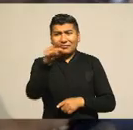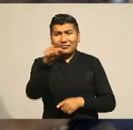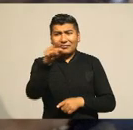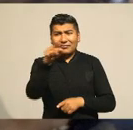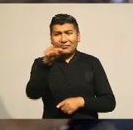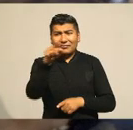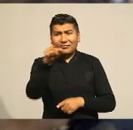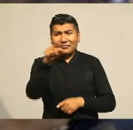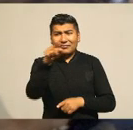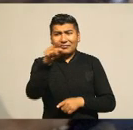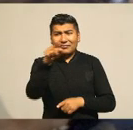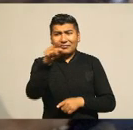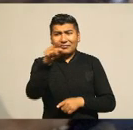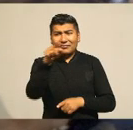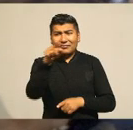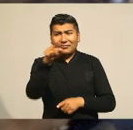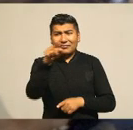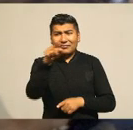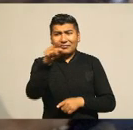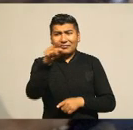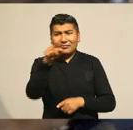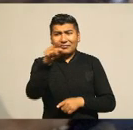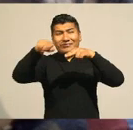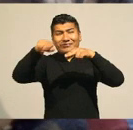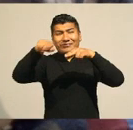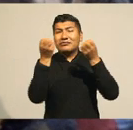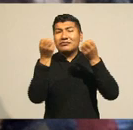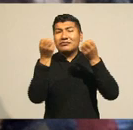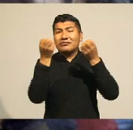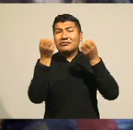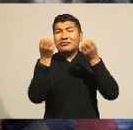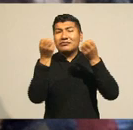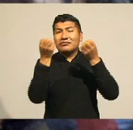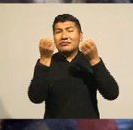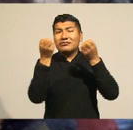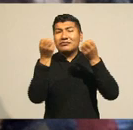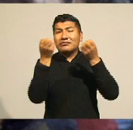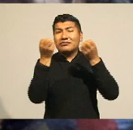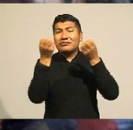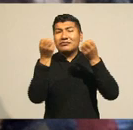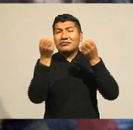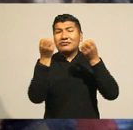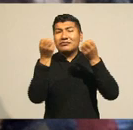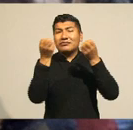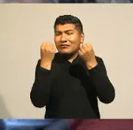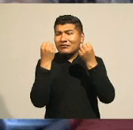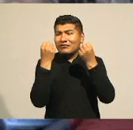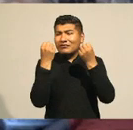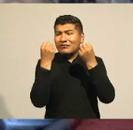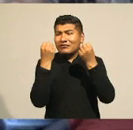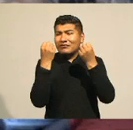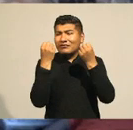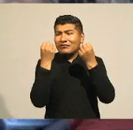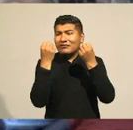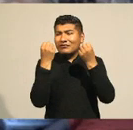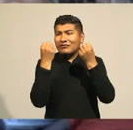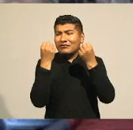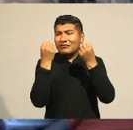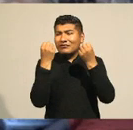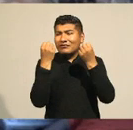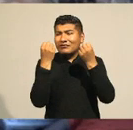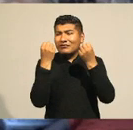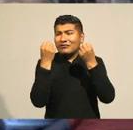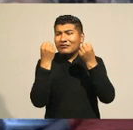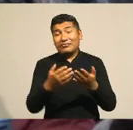Ha empezado a crecer la violencia, ha empezado a crecer el enfrentamiento.